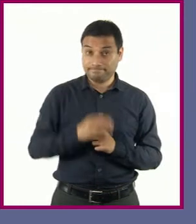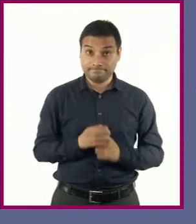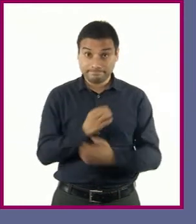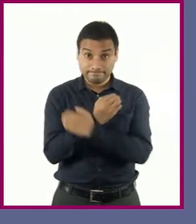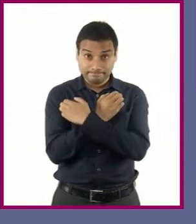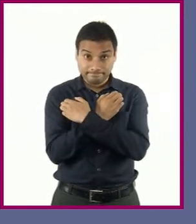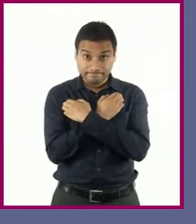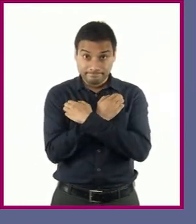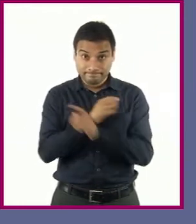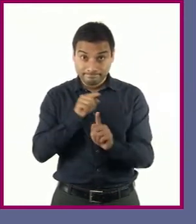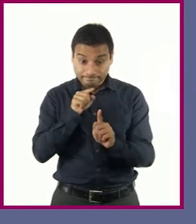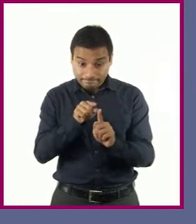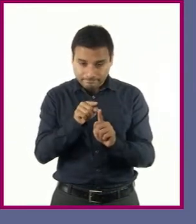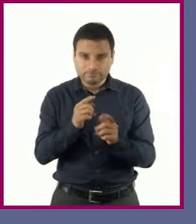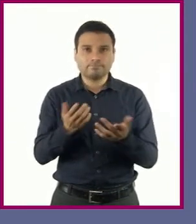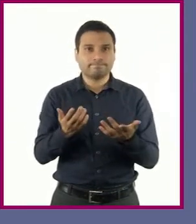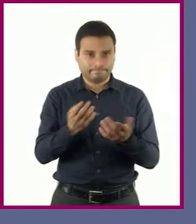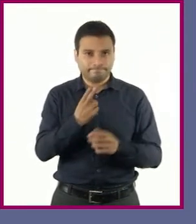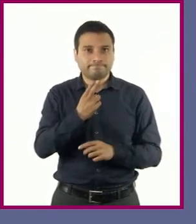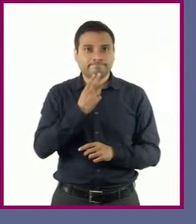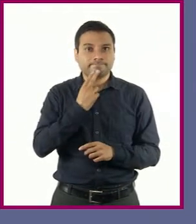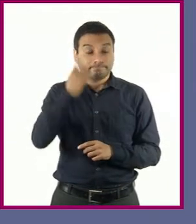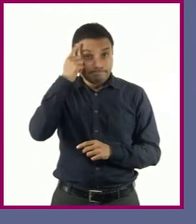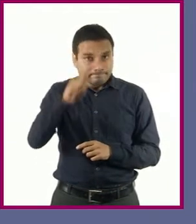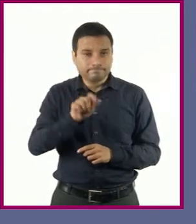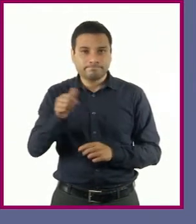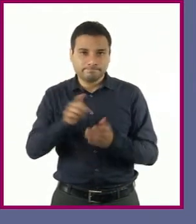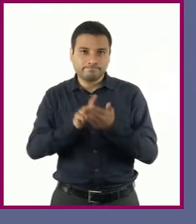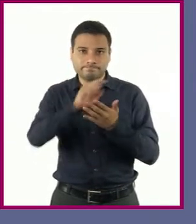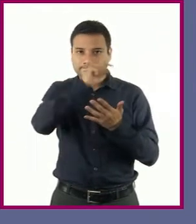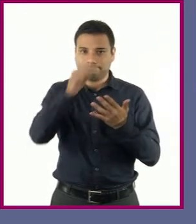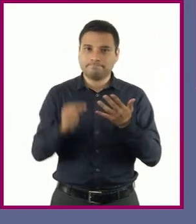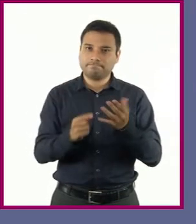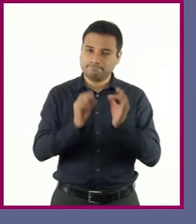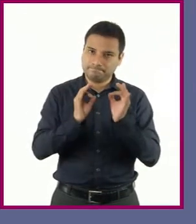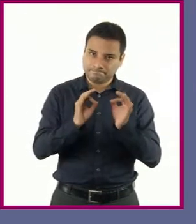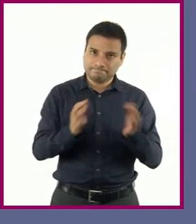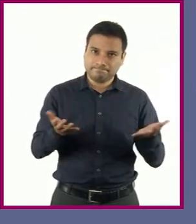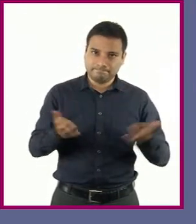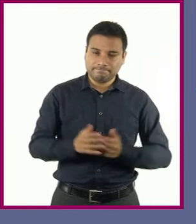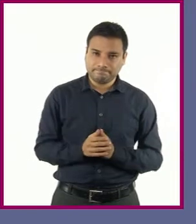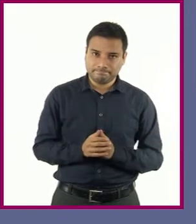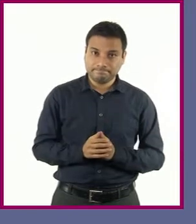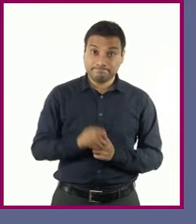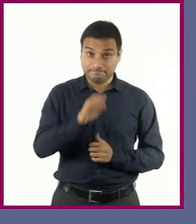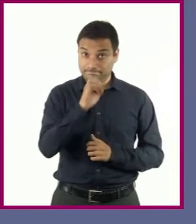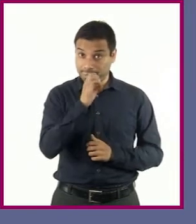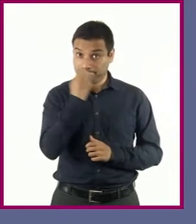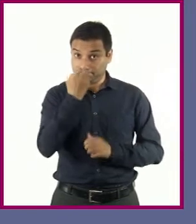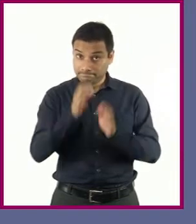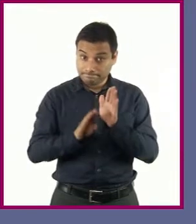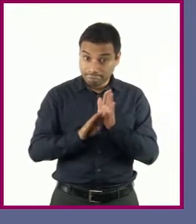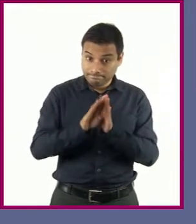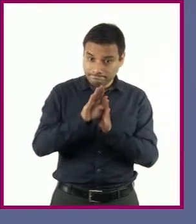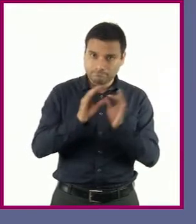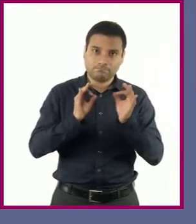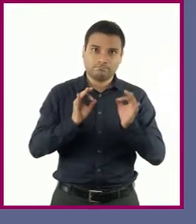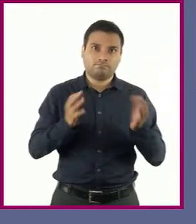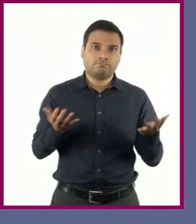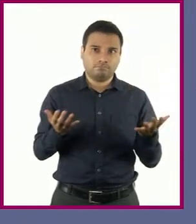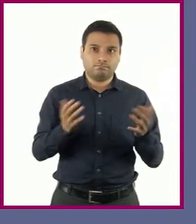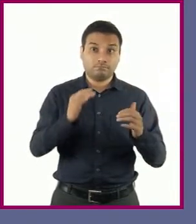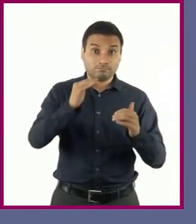educación es la base para poder ejercer otros derechos, ya que contribuye a la realización personal, reduce las